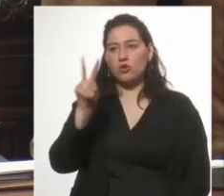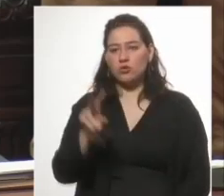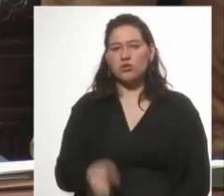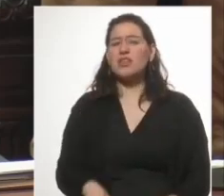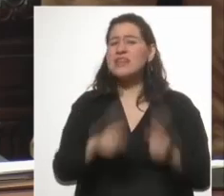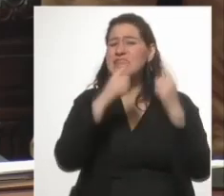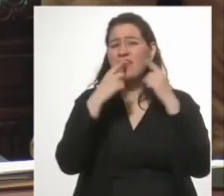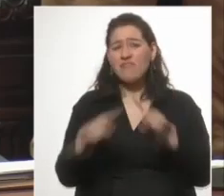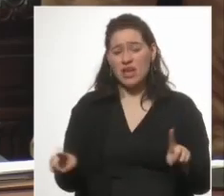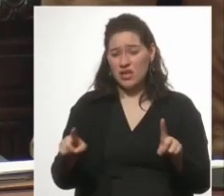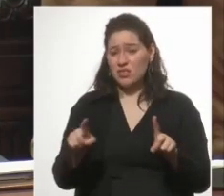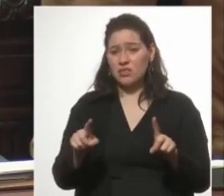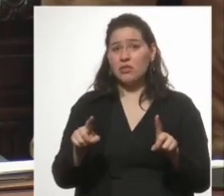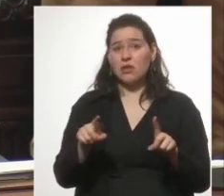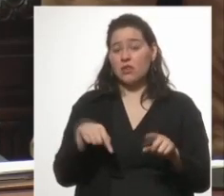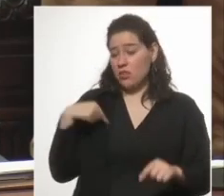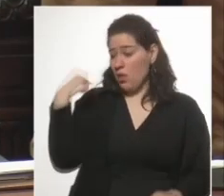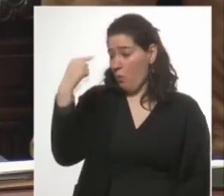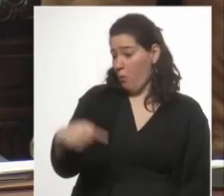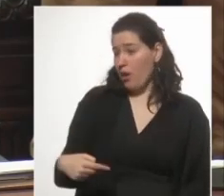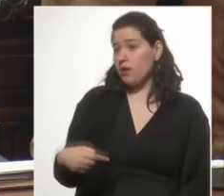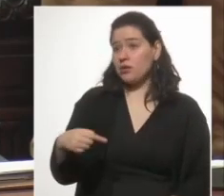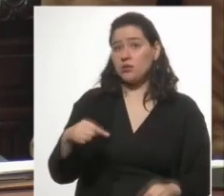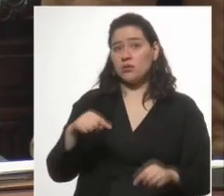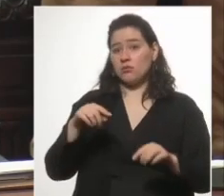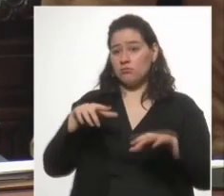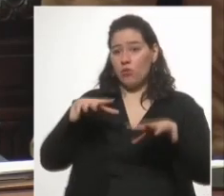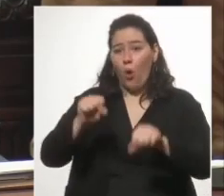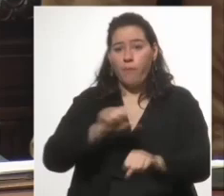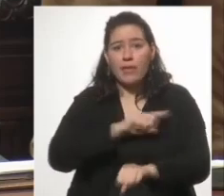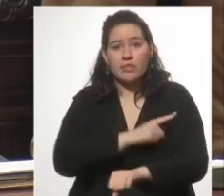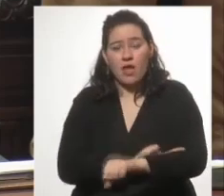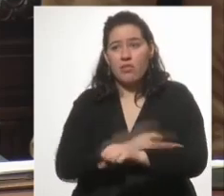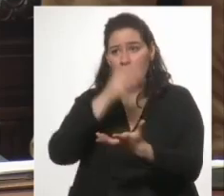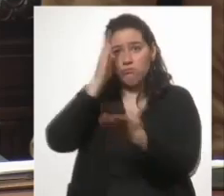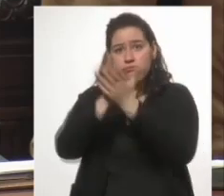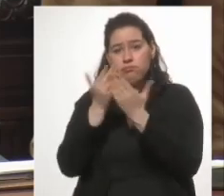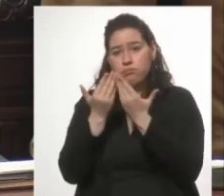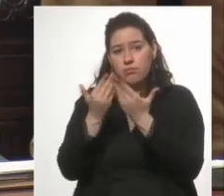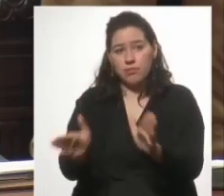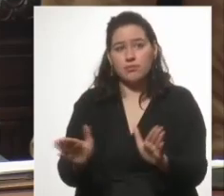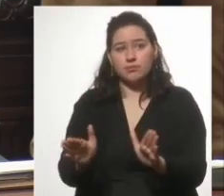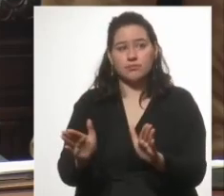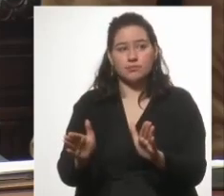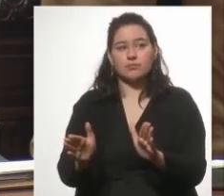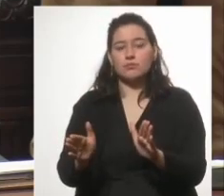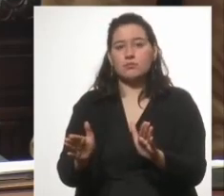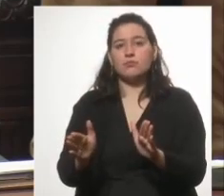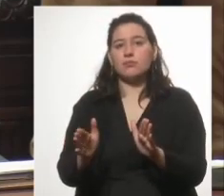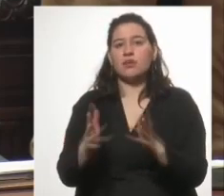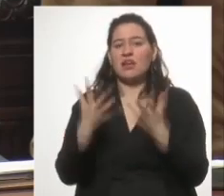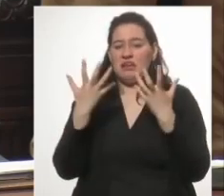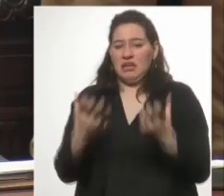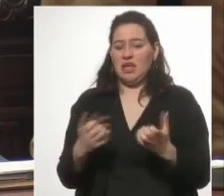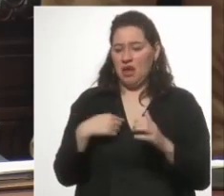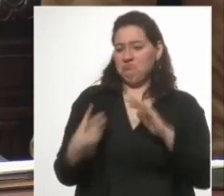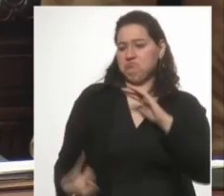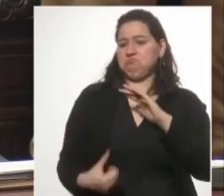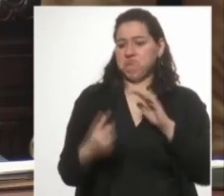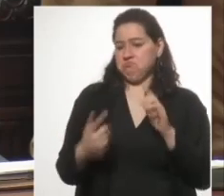Son otros los que meses después de consumarse el golpe de Estado quisieron subirse al carro de los